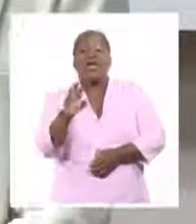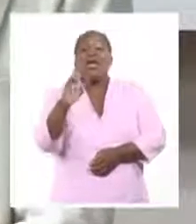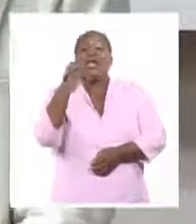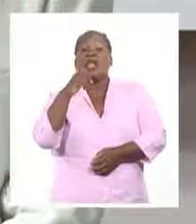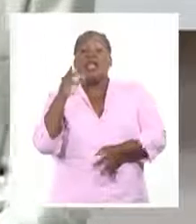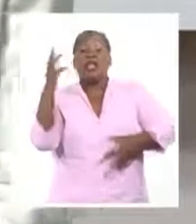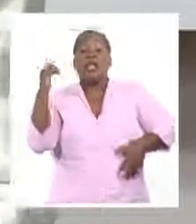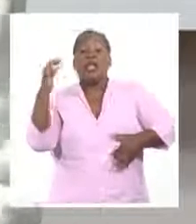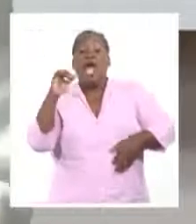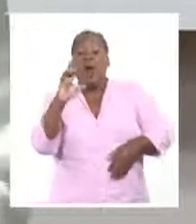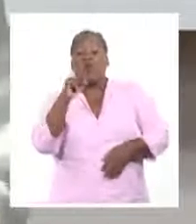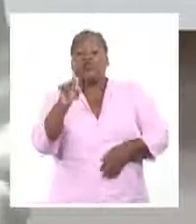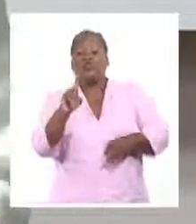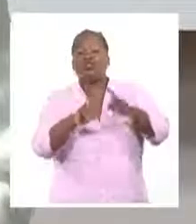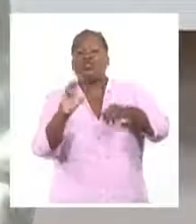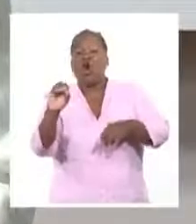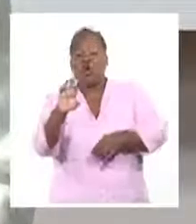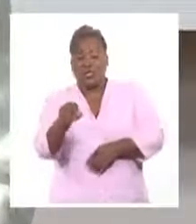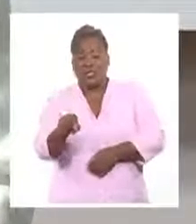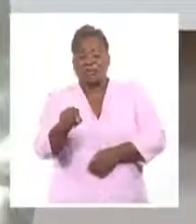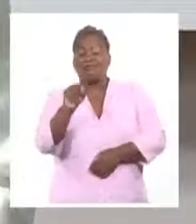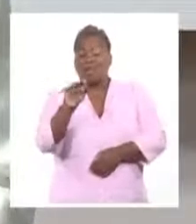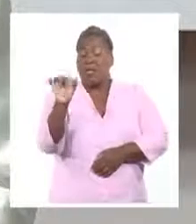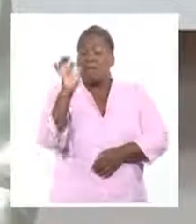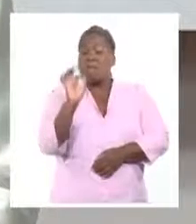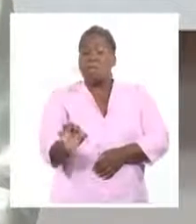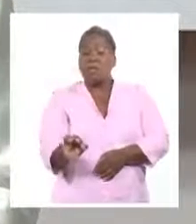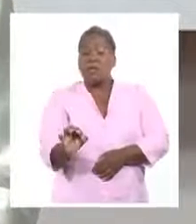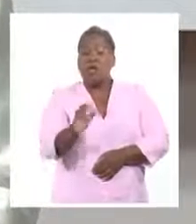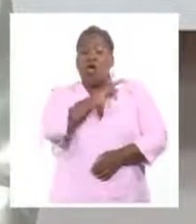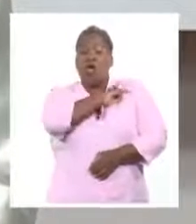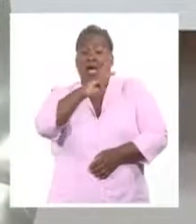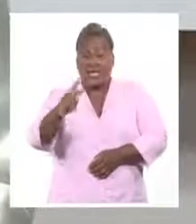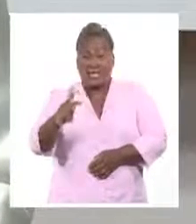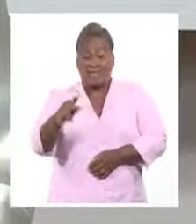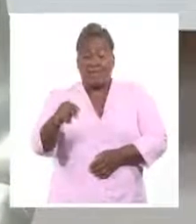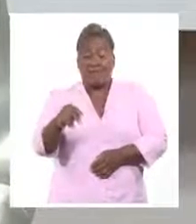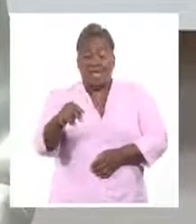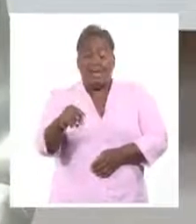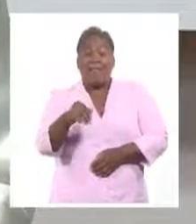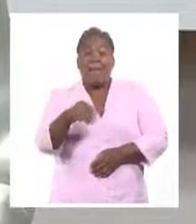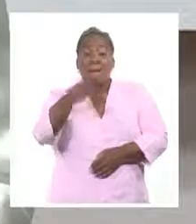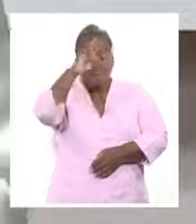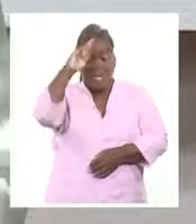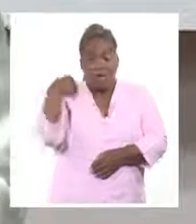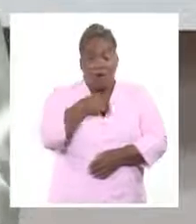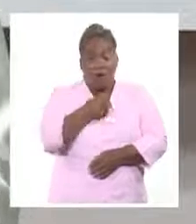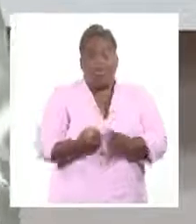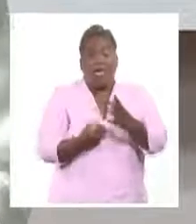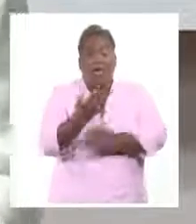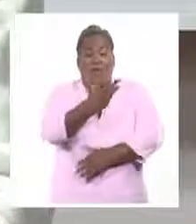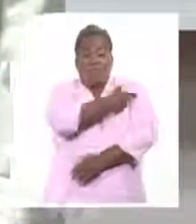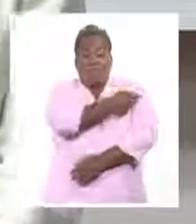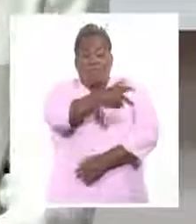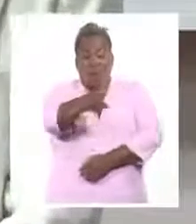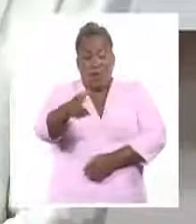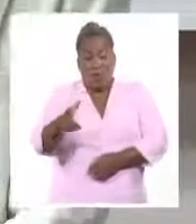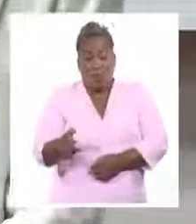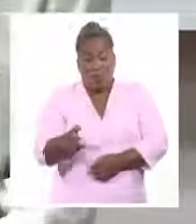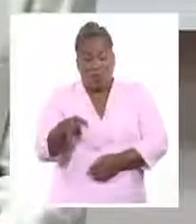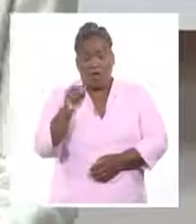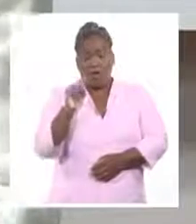por la lista siempre incompleta, lo mismo exaltando a los valientes de la zona roja y a los creadores de vacunas, que respondiendo directamente